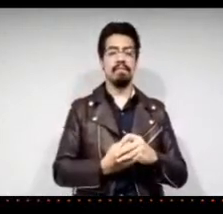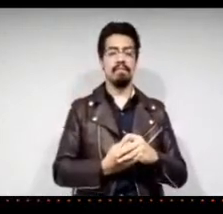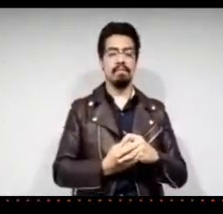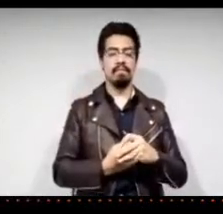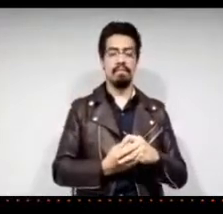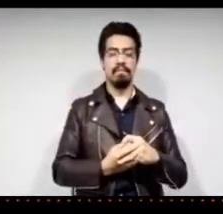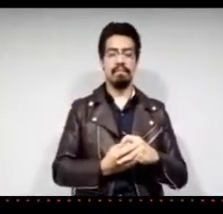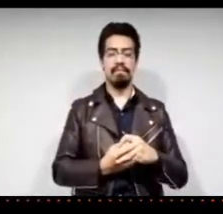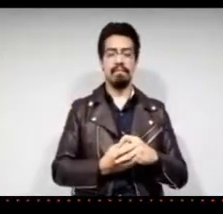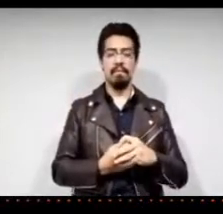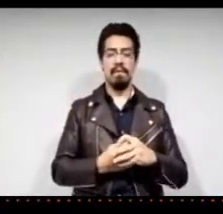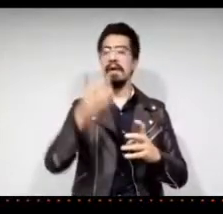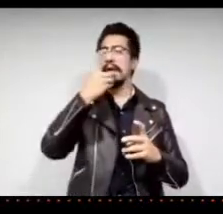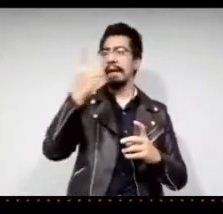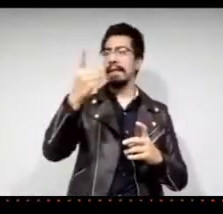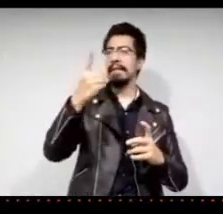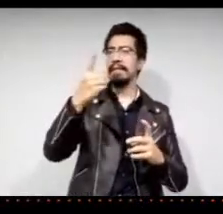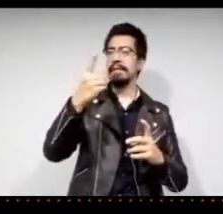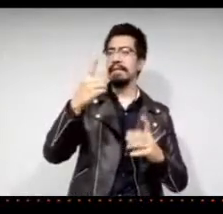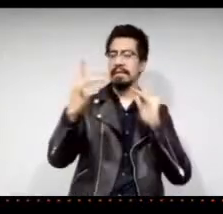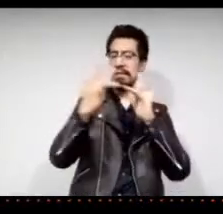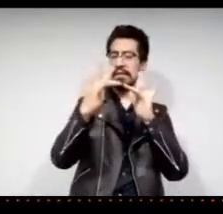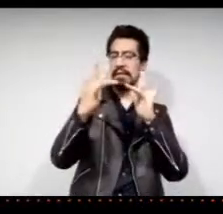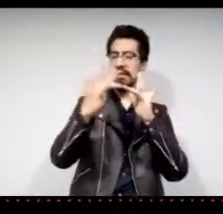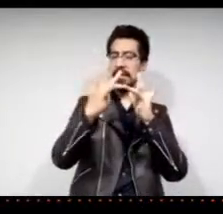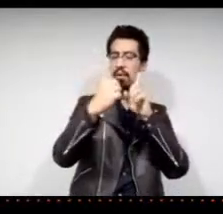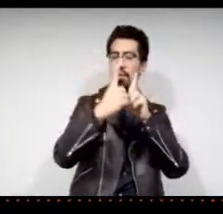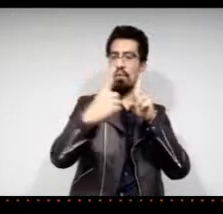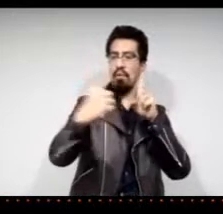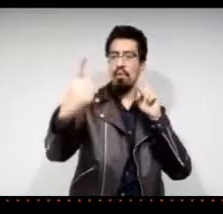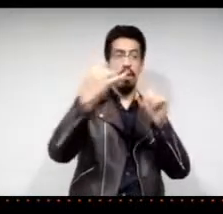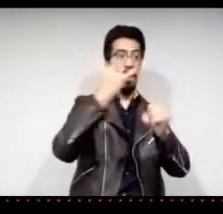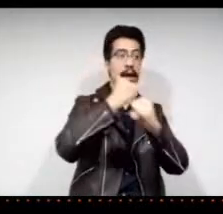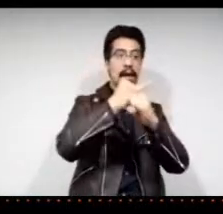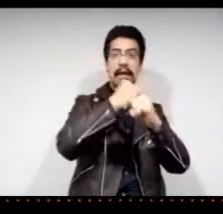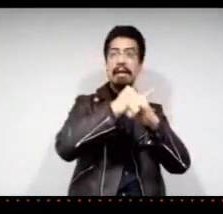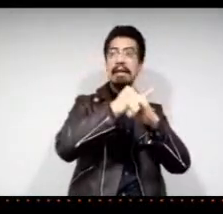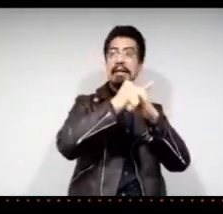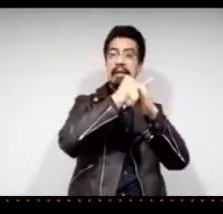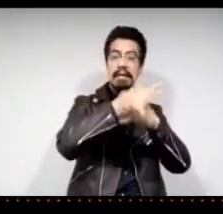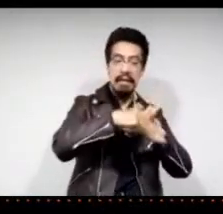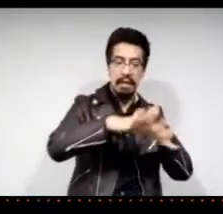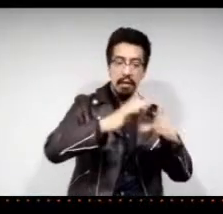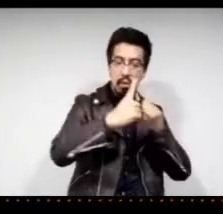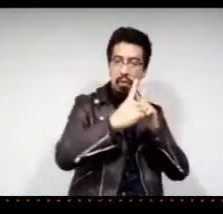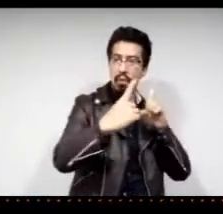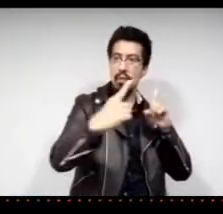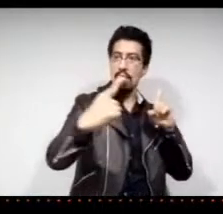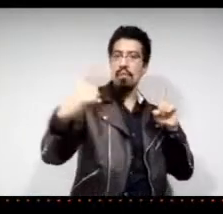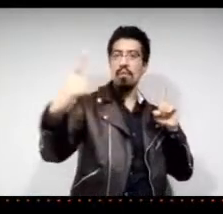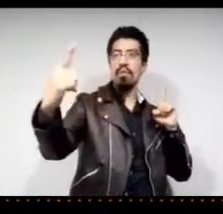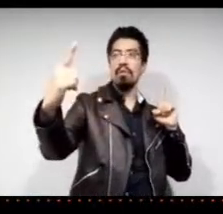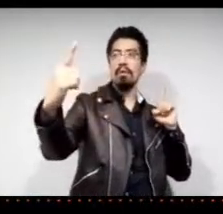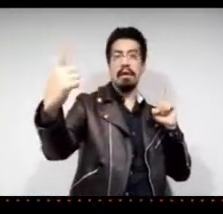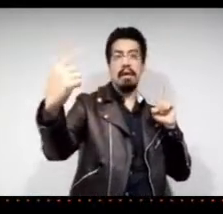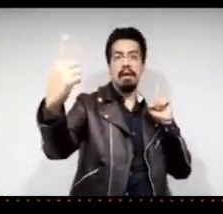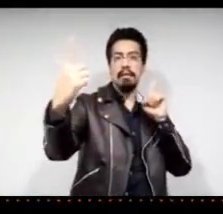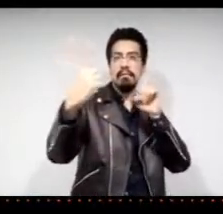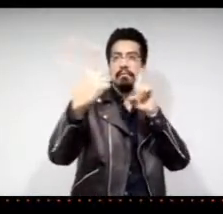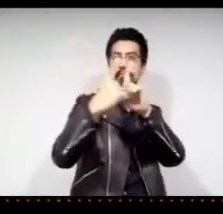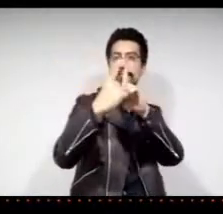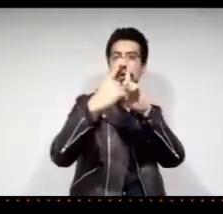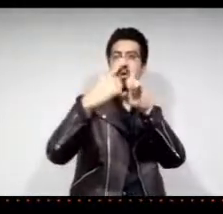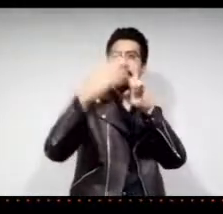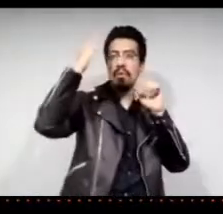publicada, de que en línea se puede lograr una presencialidad que a veces es más profunda y duradera que en la cara a cara o